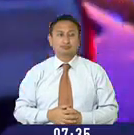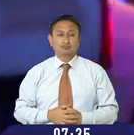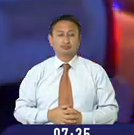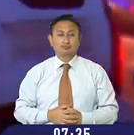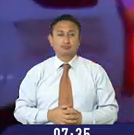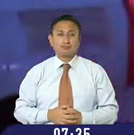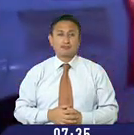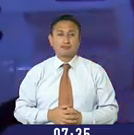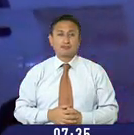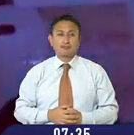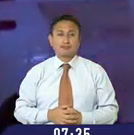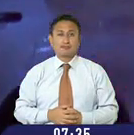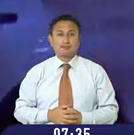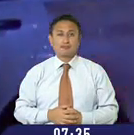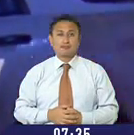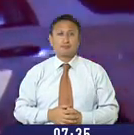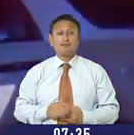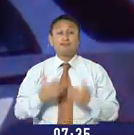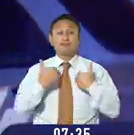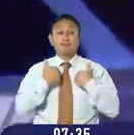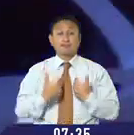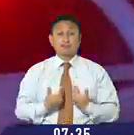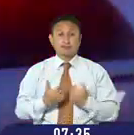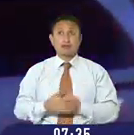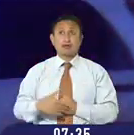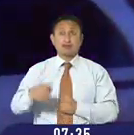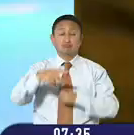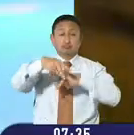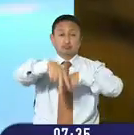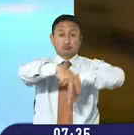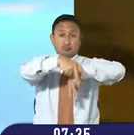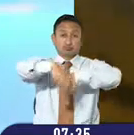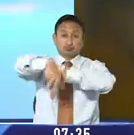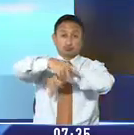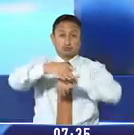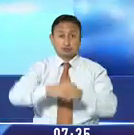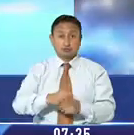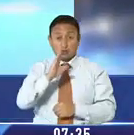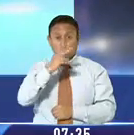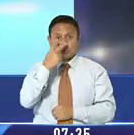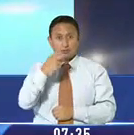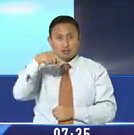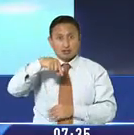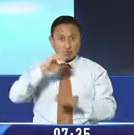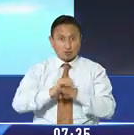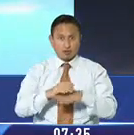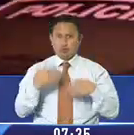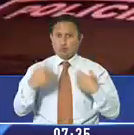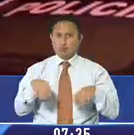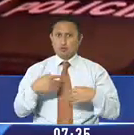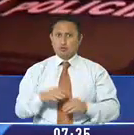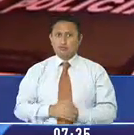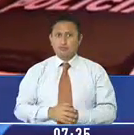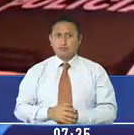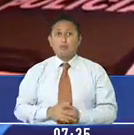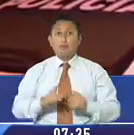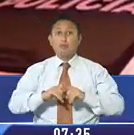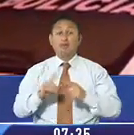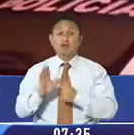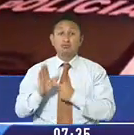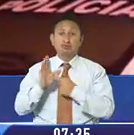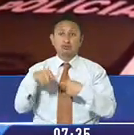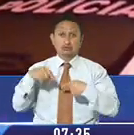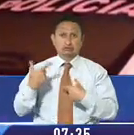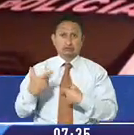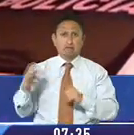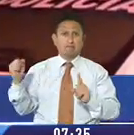Los cuerpos colgados desde un paso peatonal constituye un estilo nunca antes visto en el país, pero que refleja el nivel de violencia al